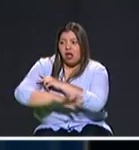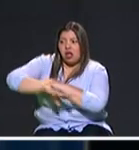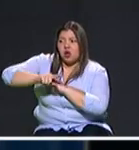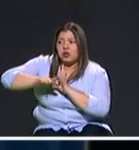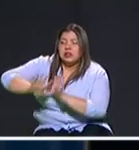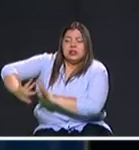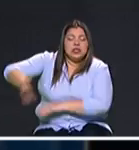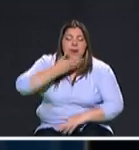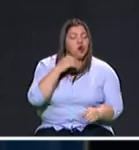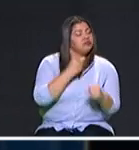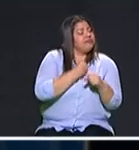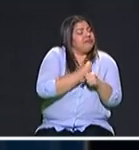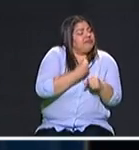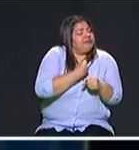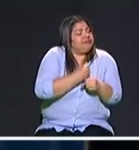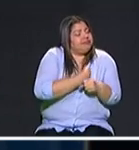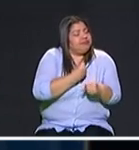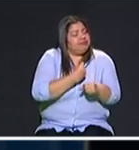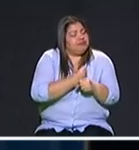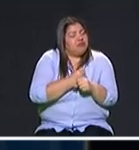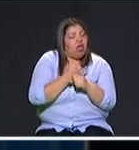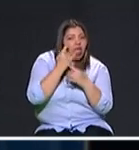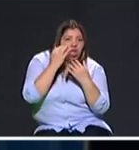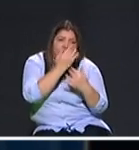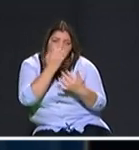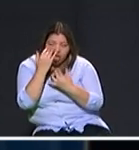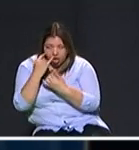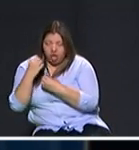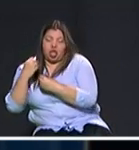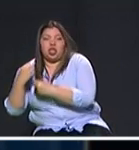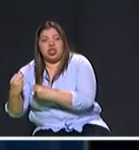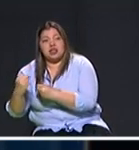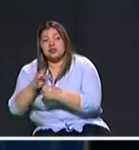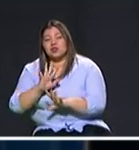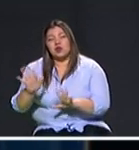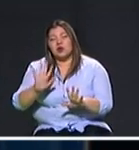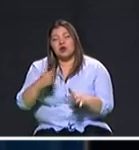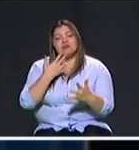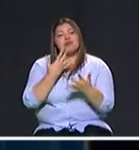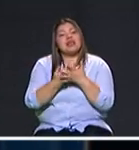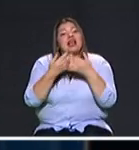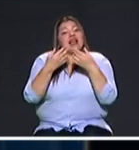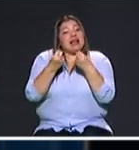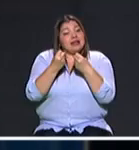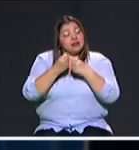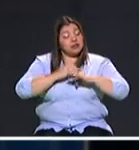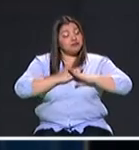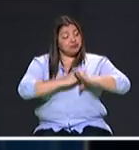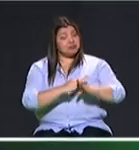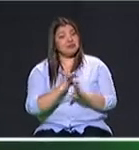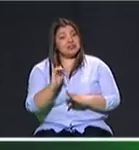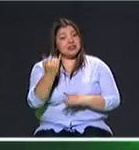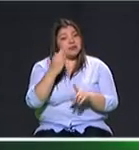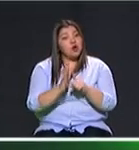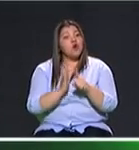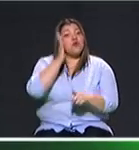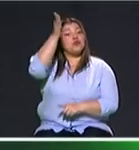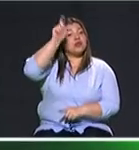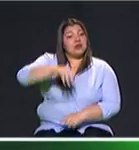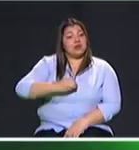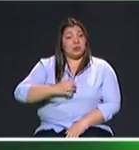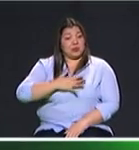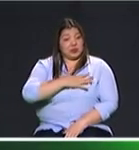forma de vida que lo seduzca y lo lleve por este camino la cárcel preventiva así pero a futuro necesitamos es oportunidades gracias